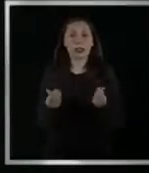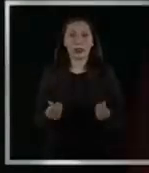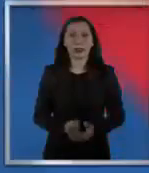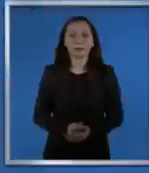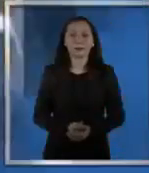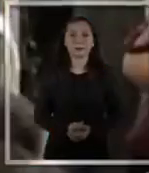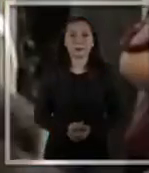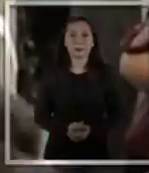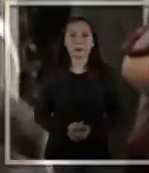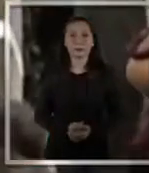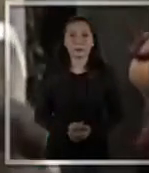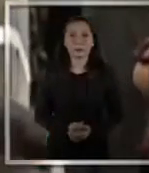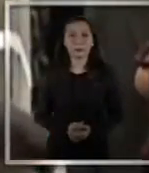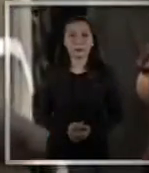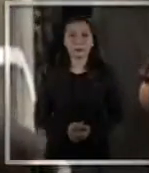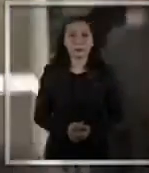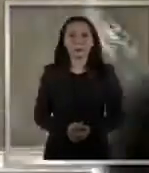educación de calidad. ¡Dos,